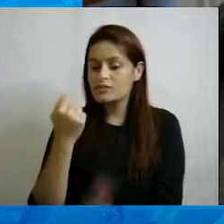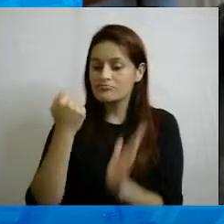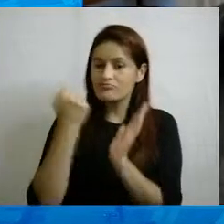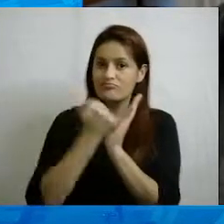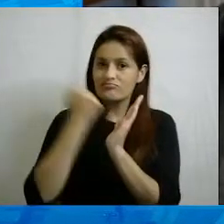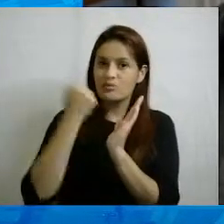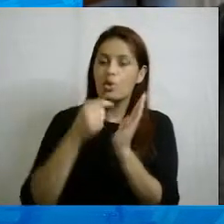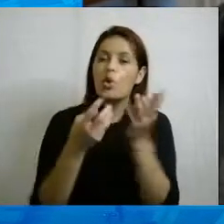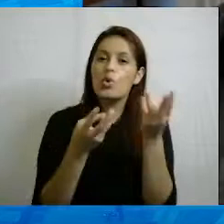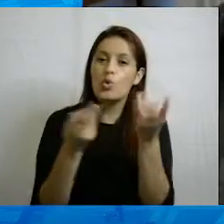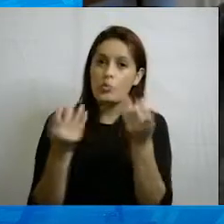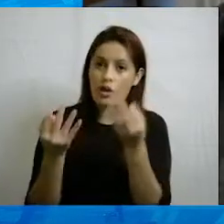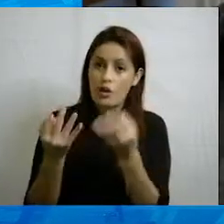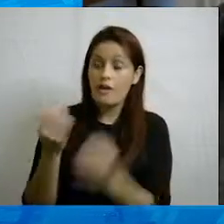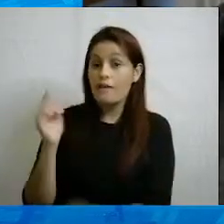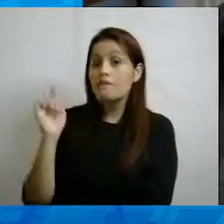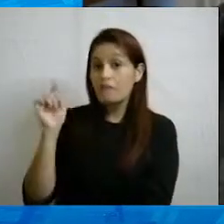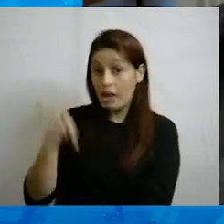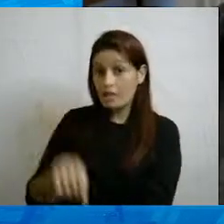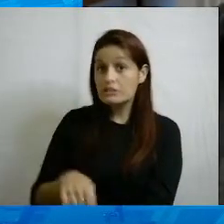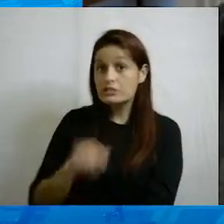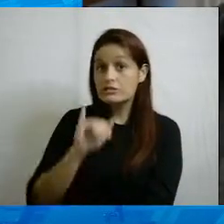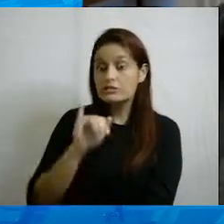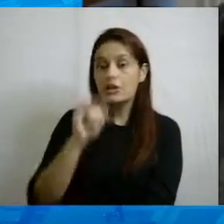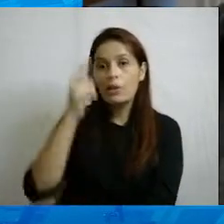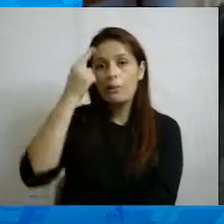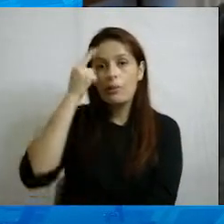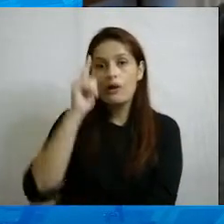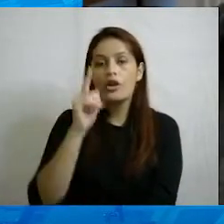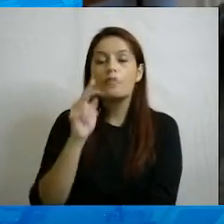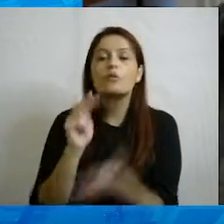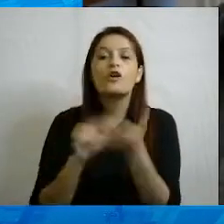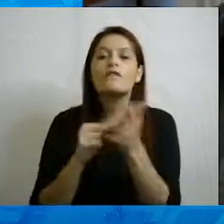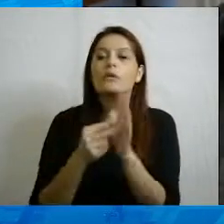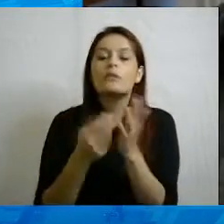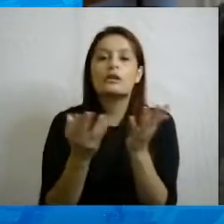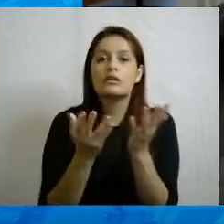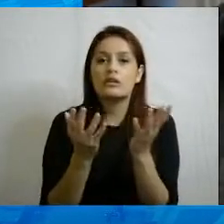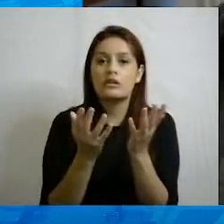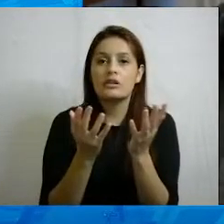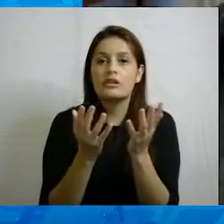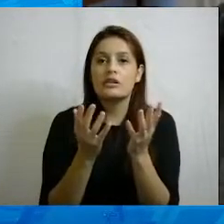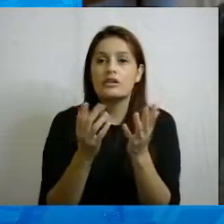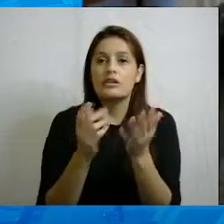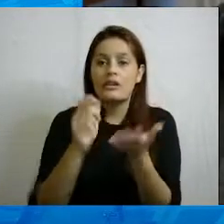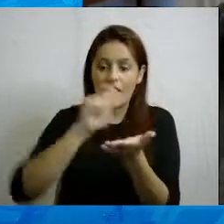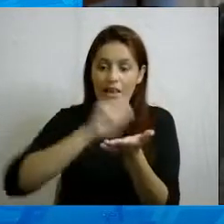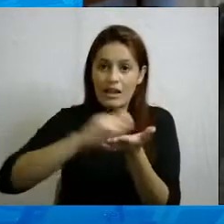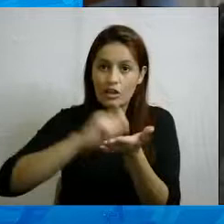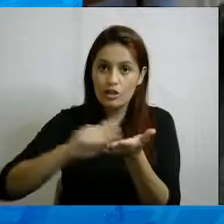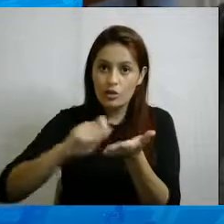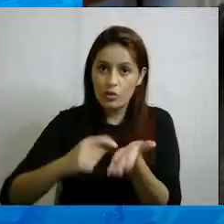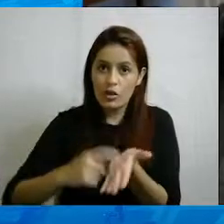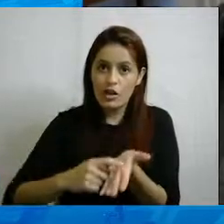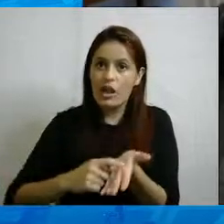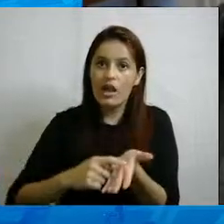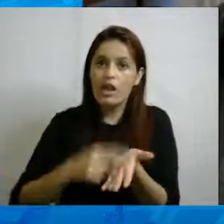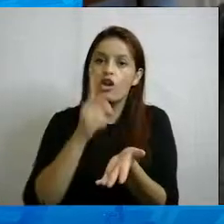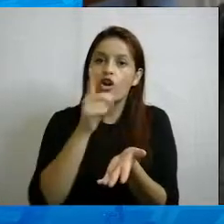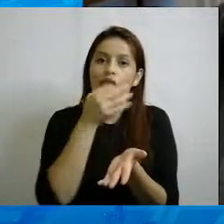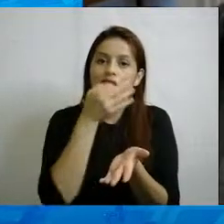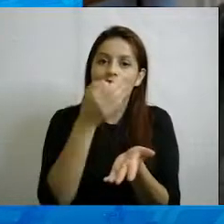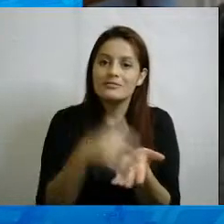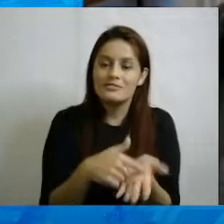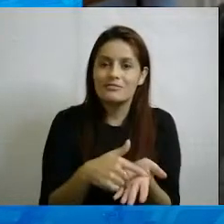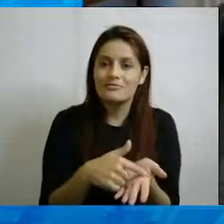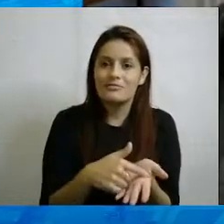número, el cual ellos vienen y acuden, pero también tenemos la problemática de que en las escrituras nos sale la numeración correcta. Y